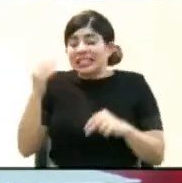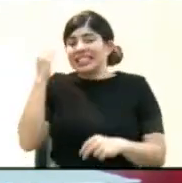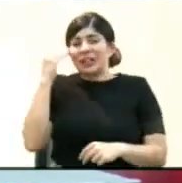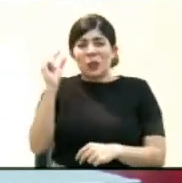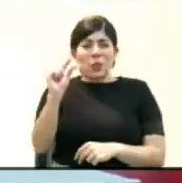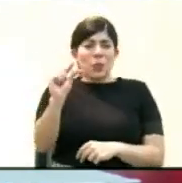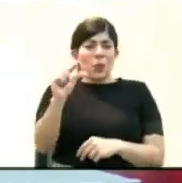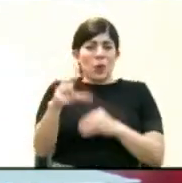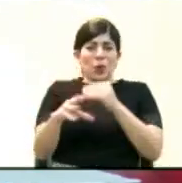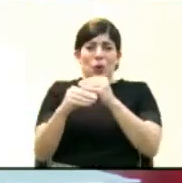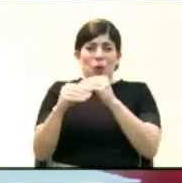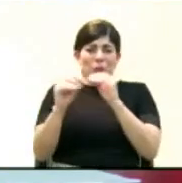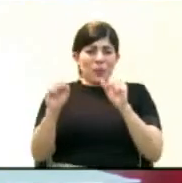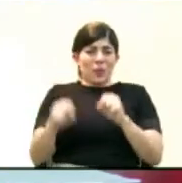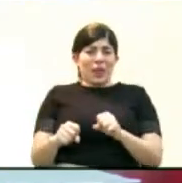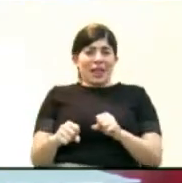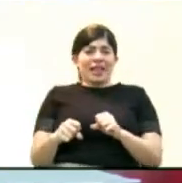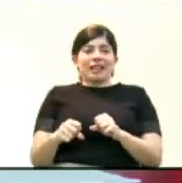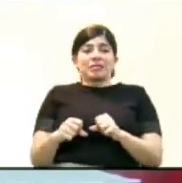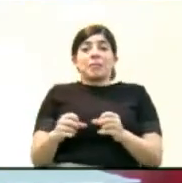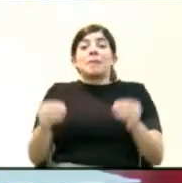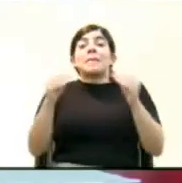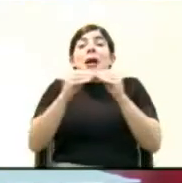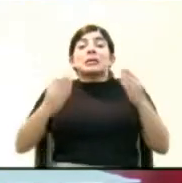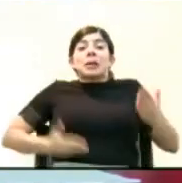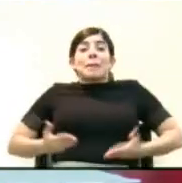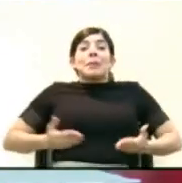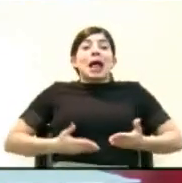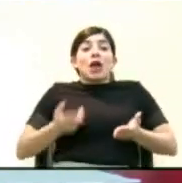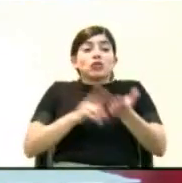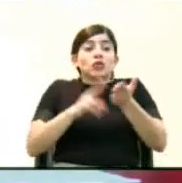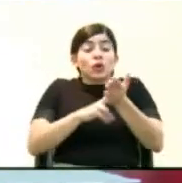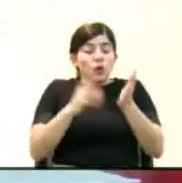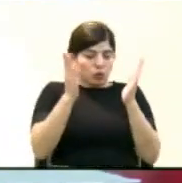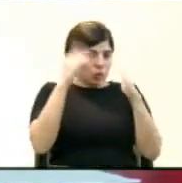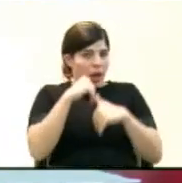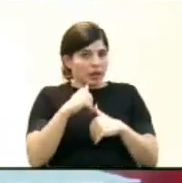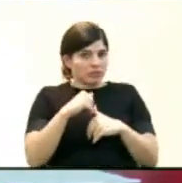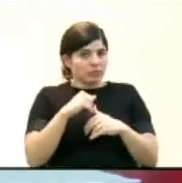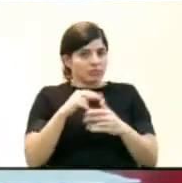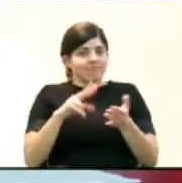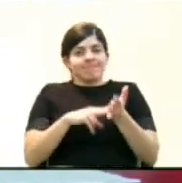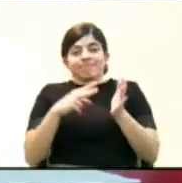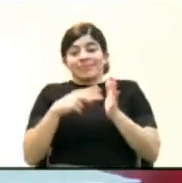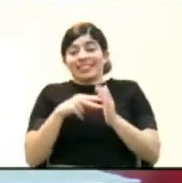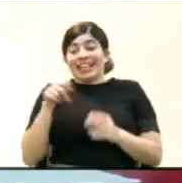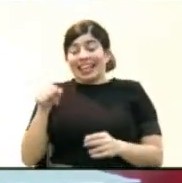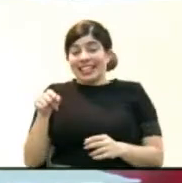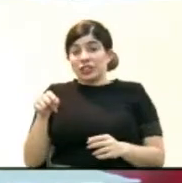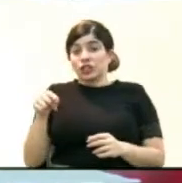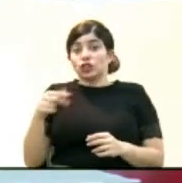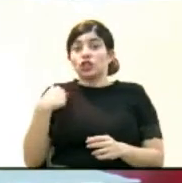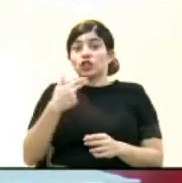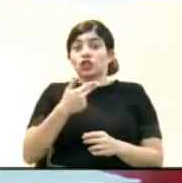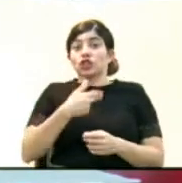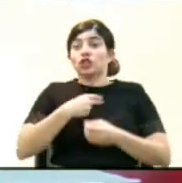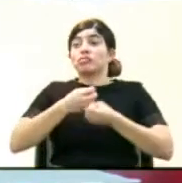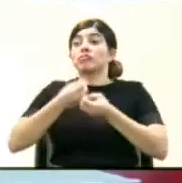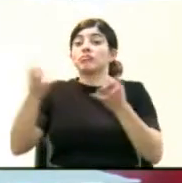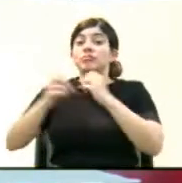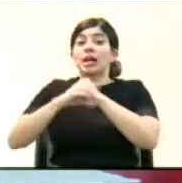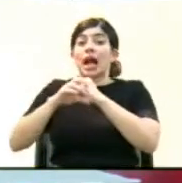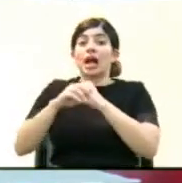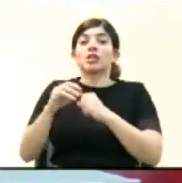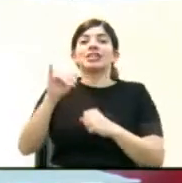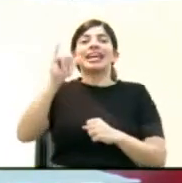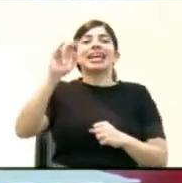poca y no hay más personal que contratar. O sea, aquí en esto, cuando sacamos los anuncios, hay